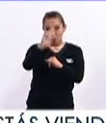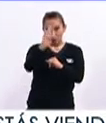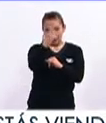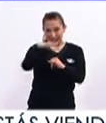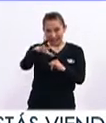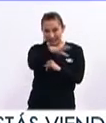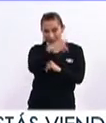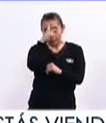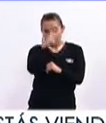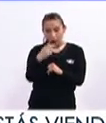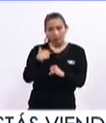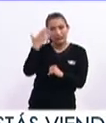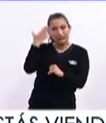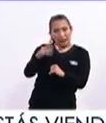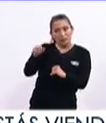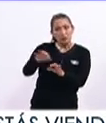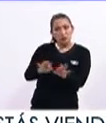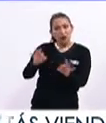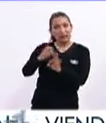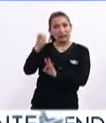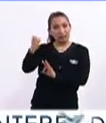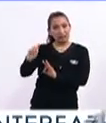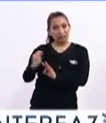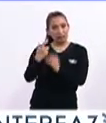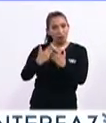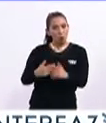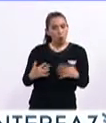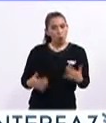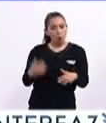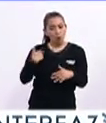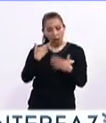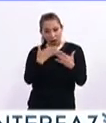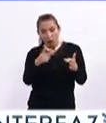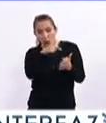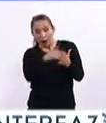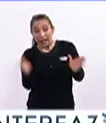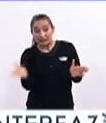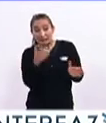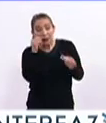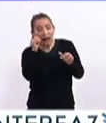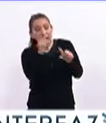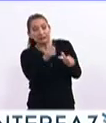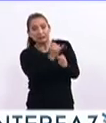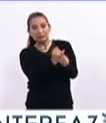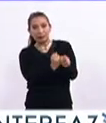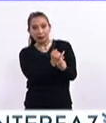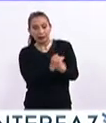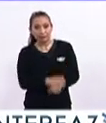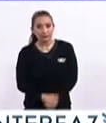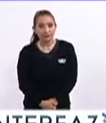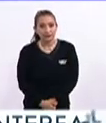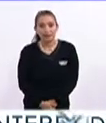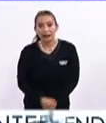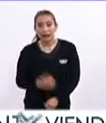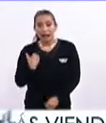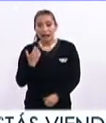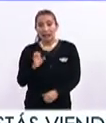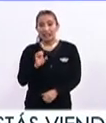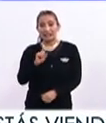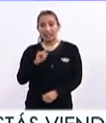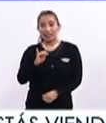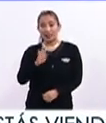nuestro país, conscientes de la relevancia de esta tecnología, han abierto espacios dedicados a esta disciplina. En Ensenada,